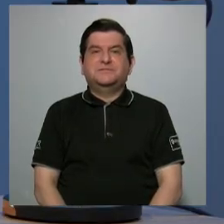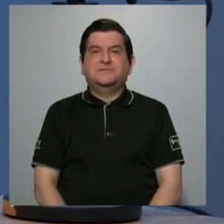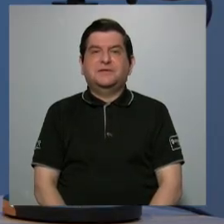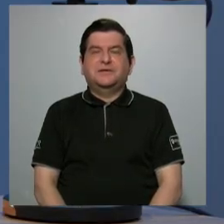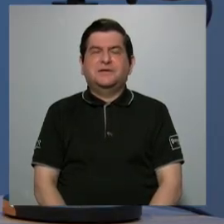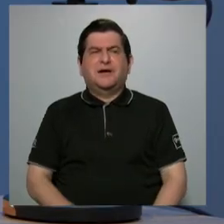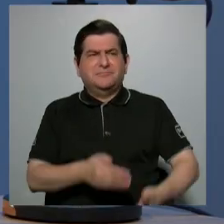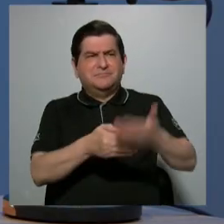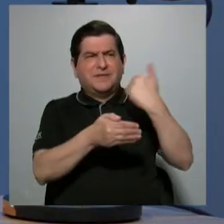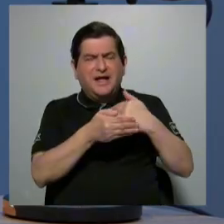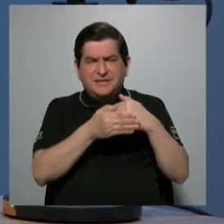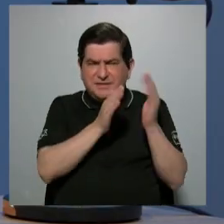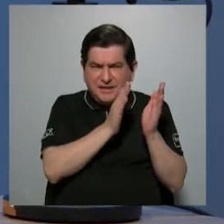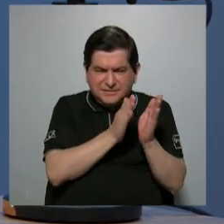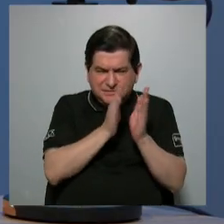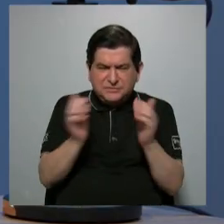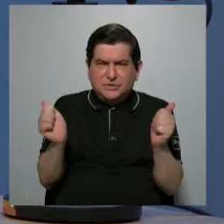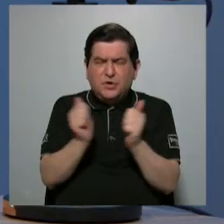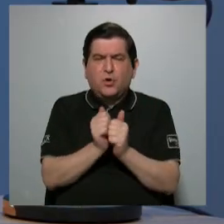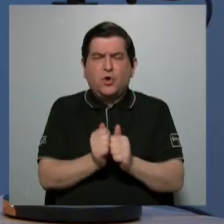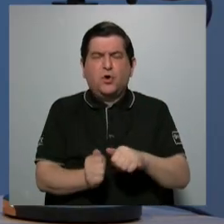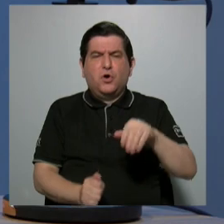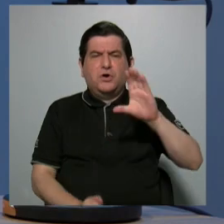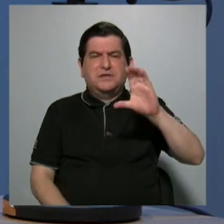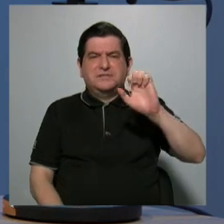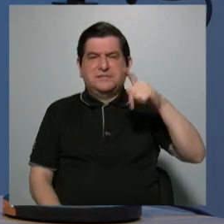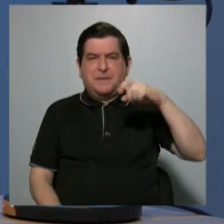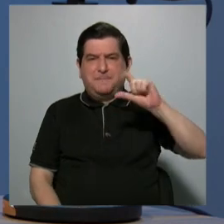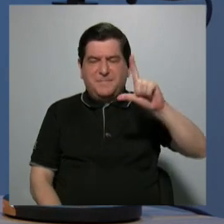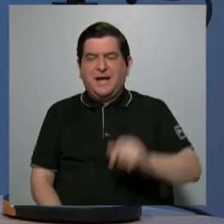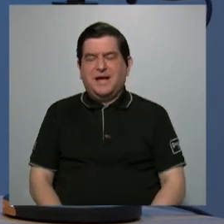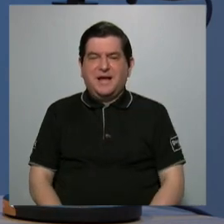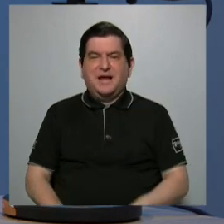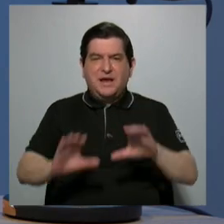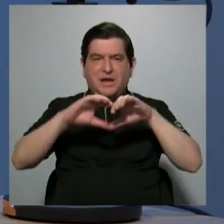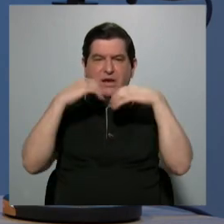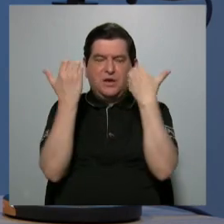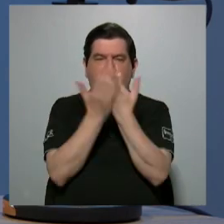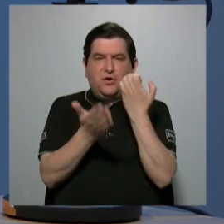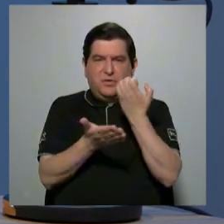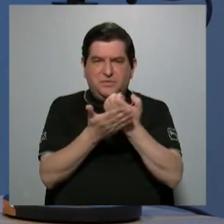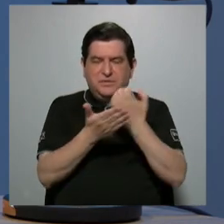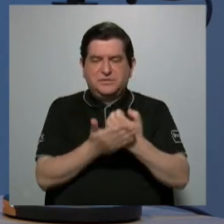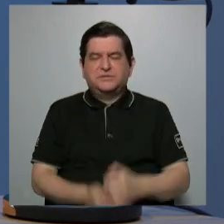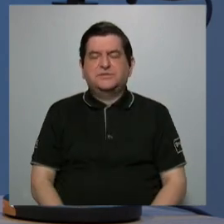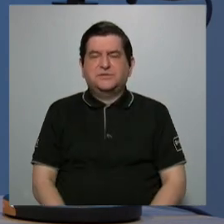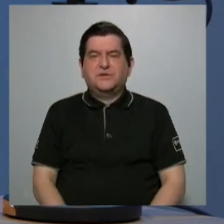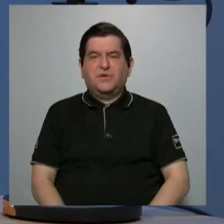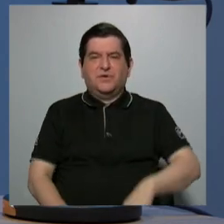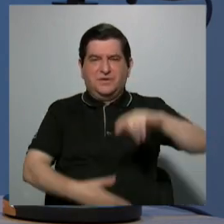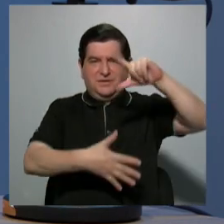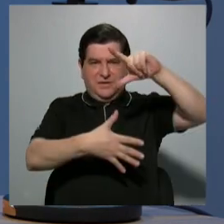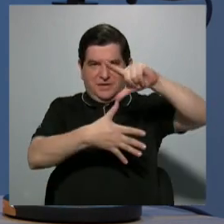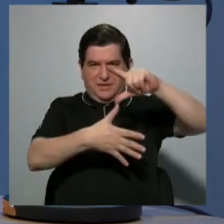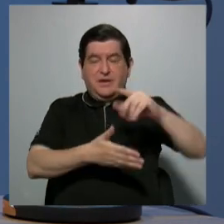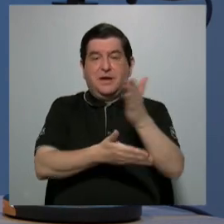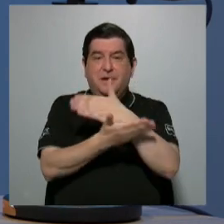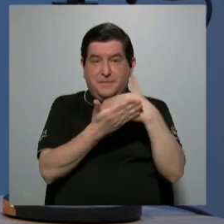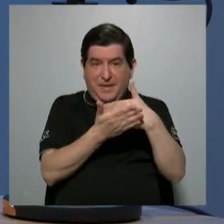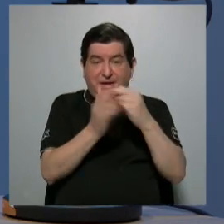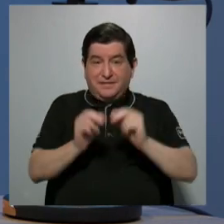organizaron junto con la CEPAL. CEPAL es la Comisión Económica para la América Latina, parte de Naciones